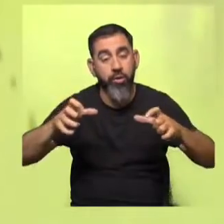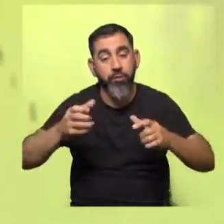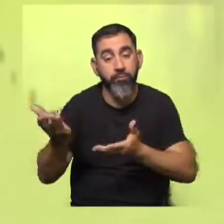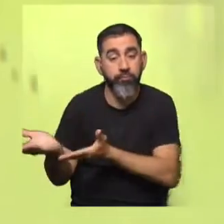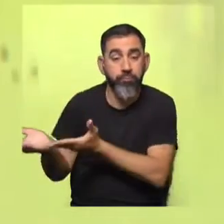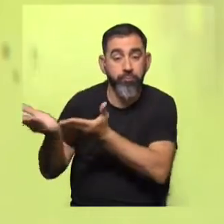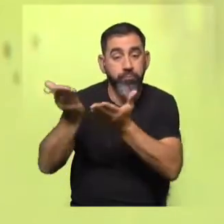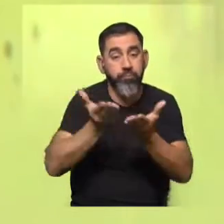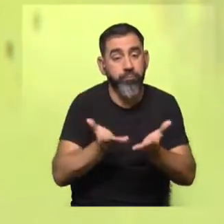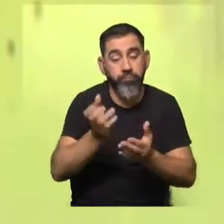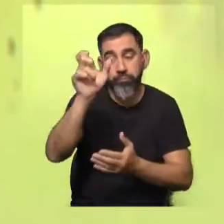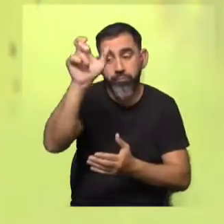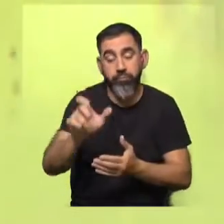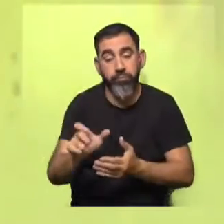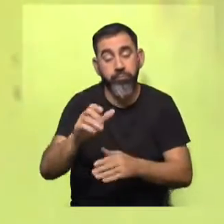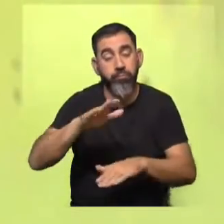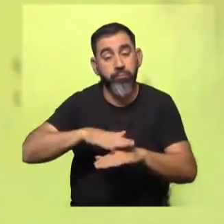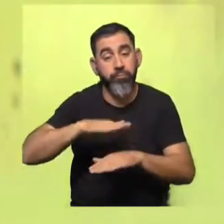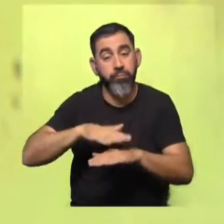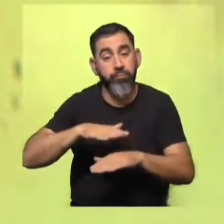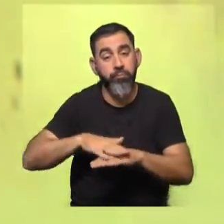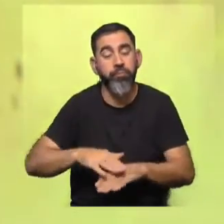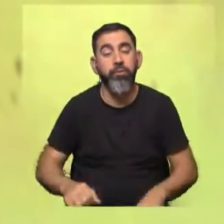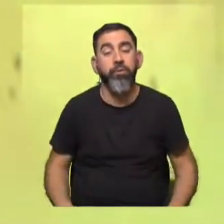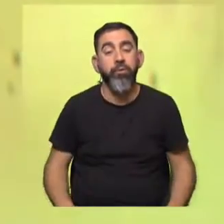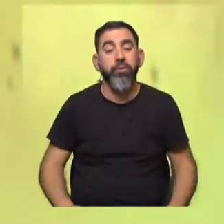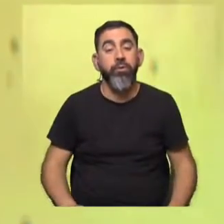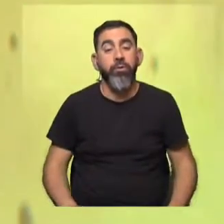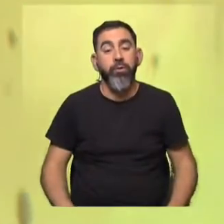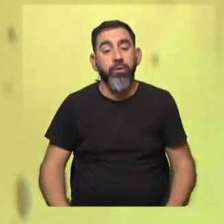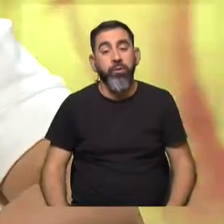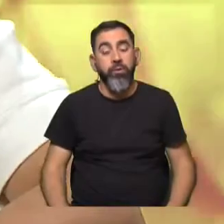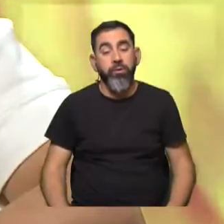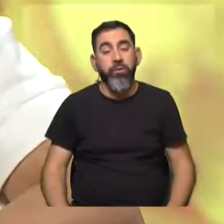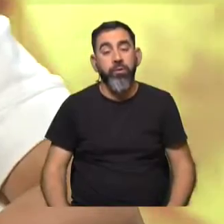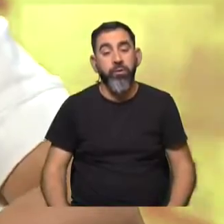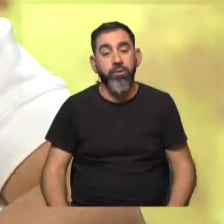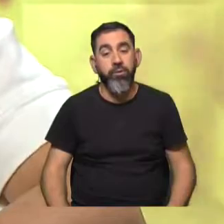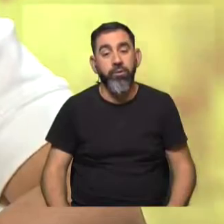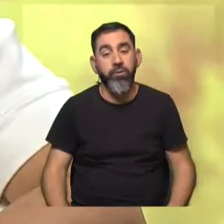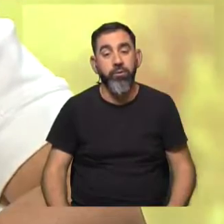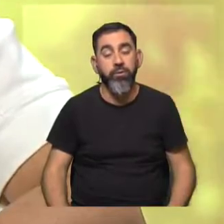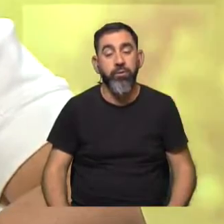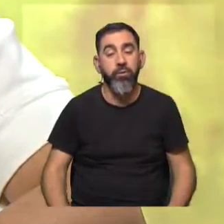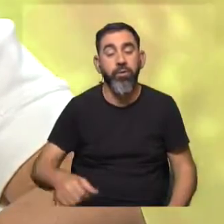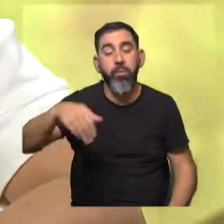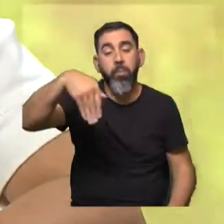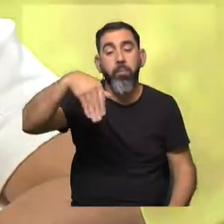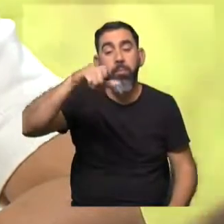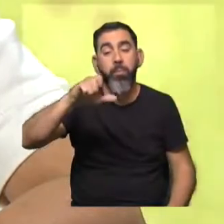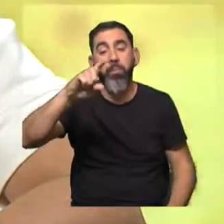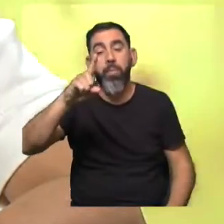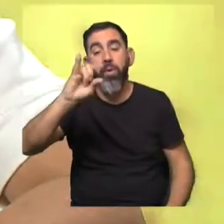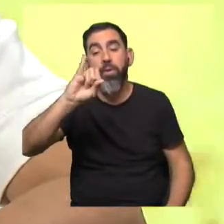quien anduvo destapando botellas durante todo el fin de semana. Es la doctora Unas cuantas. Karina Medina, profesora adjunta del